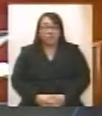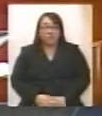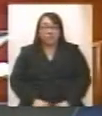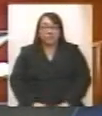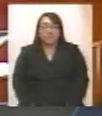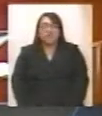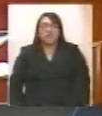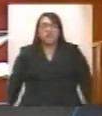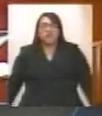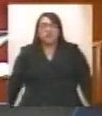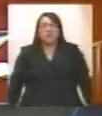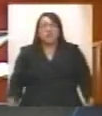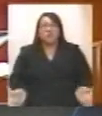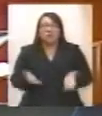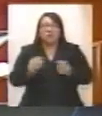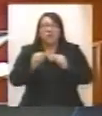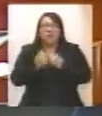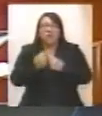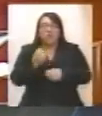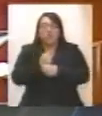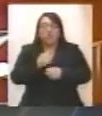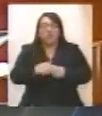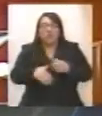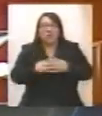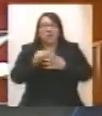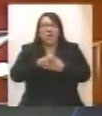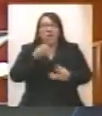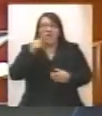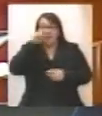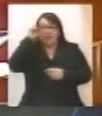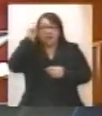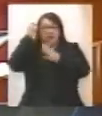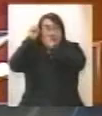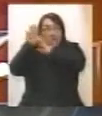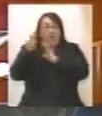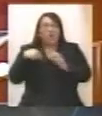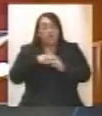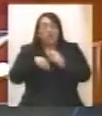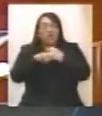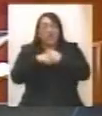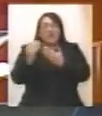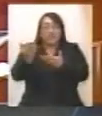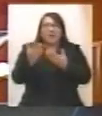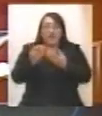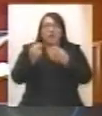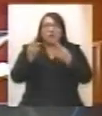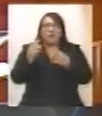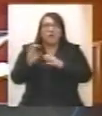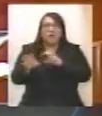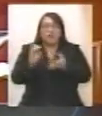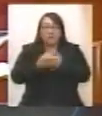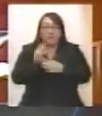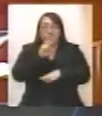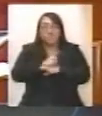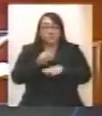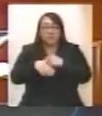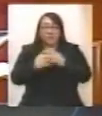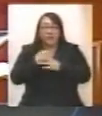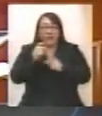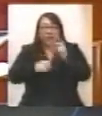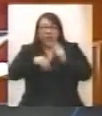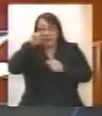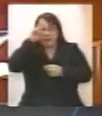Impulso a los sectores productivos. La riqueza minera de nuestro país nos brinda una gran oportunidad de generar desarrollo para los